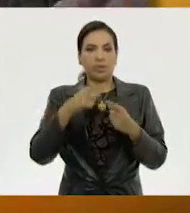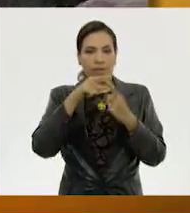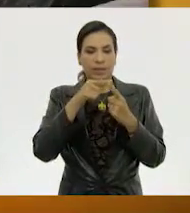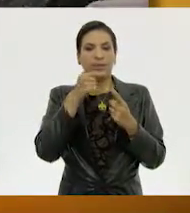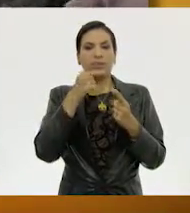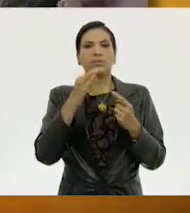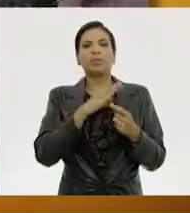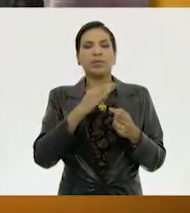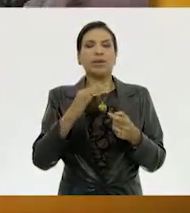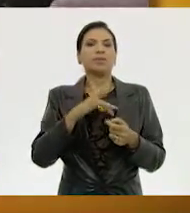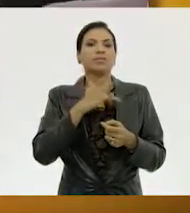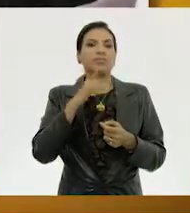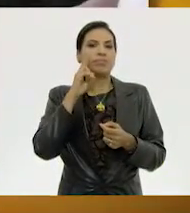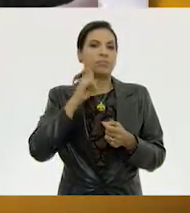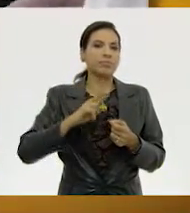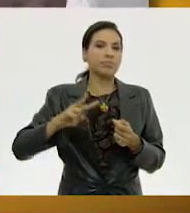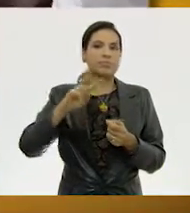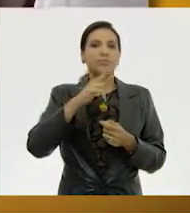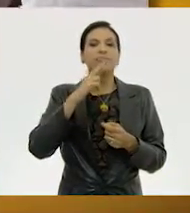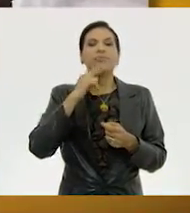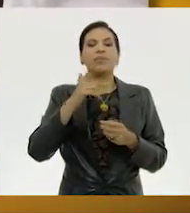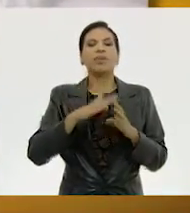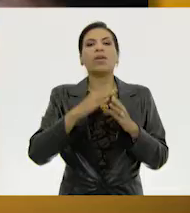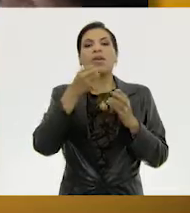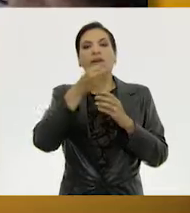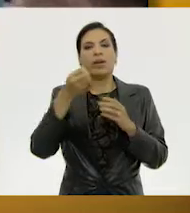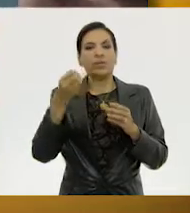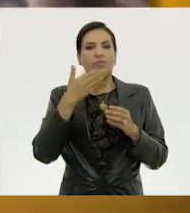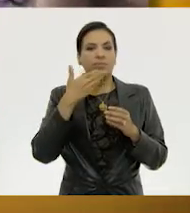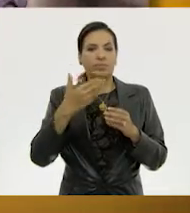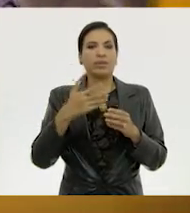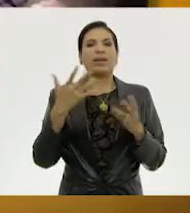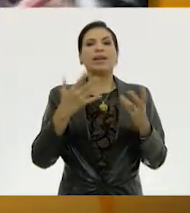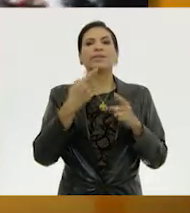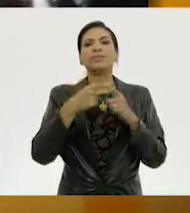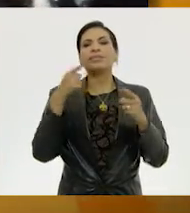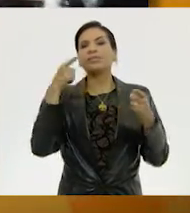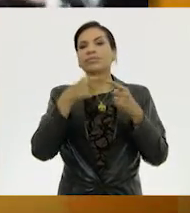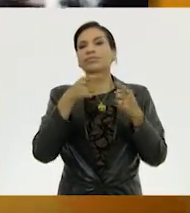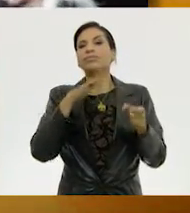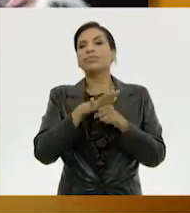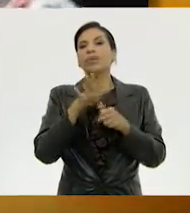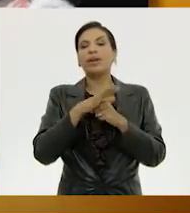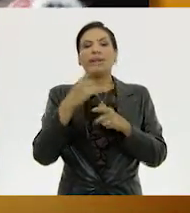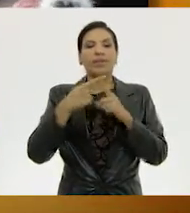y les permite percibir pautas de organización temporal. Hacen